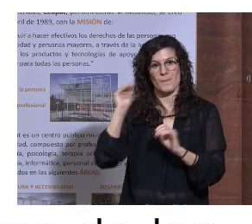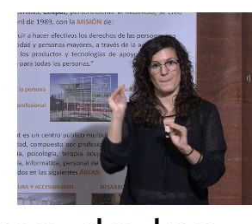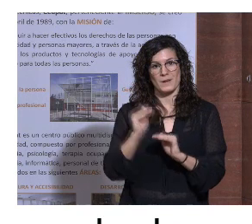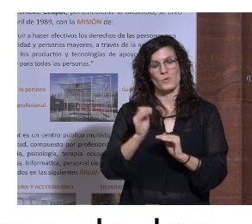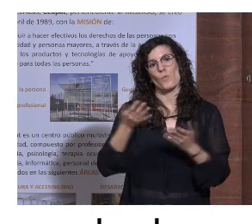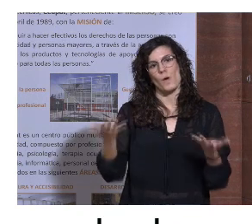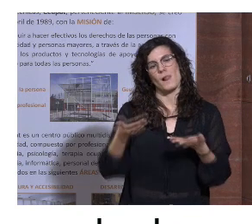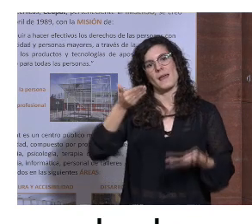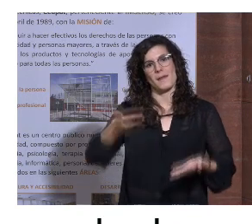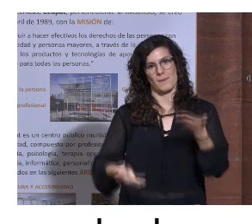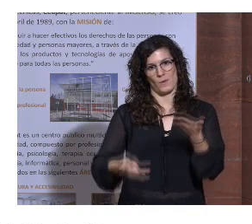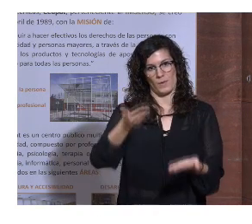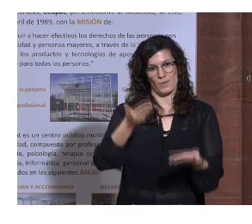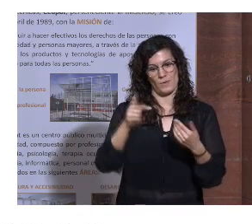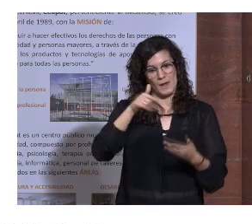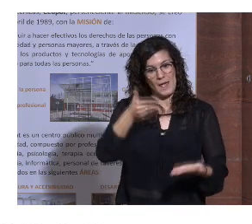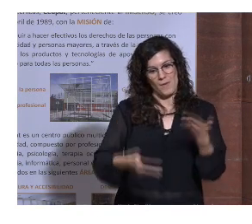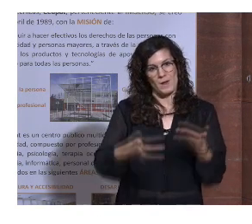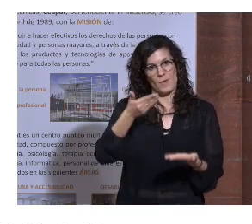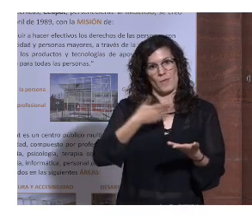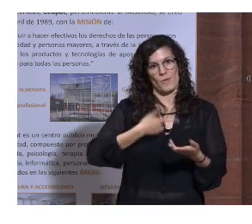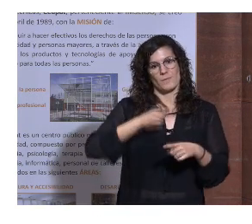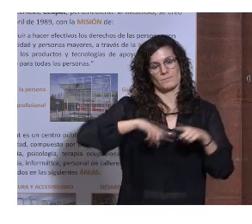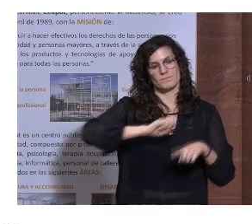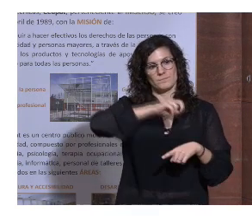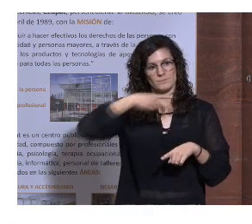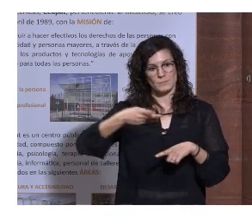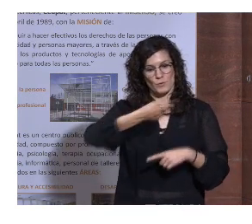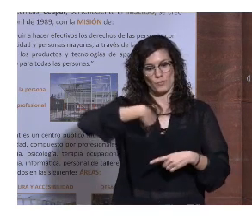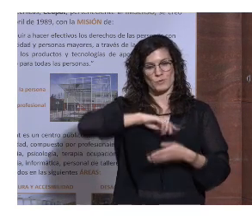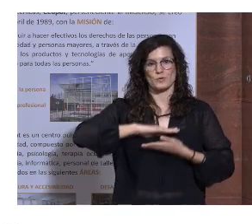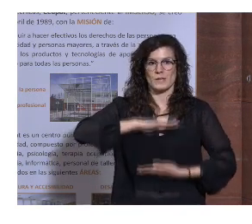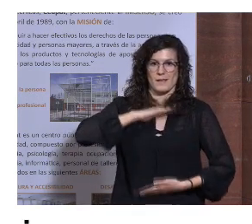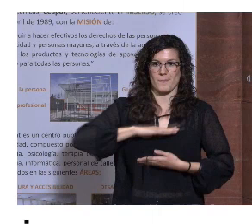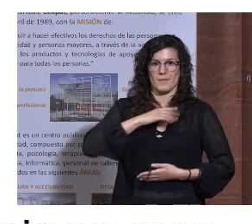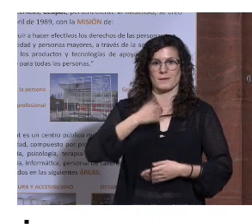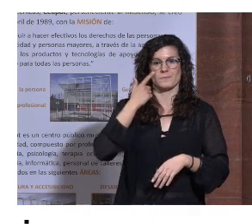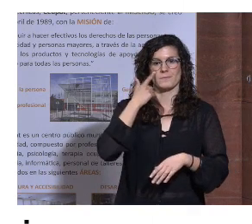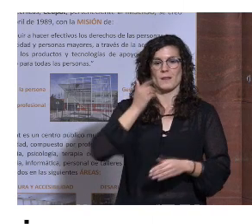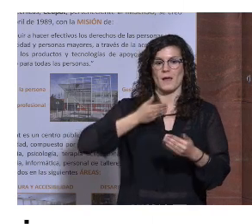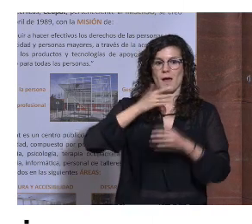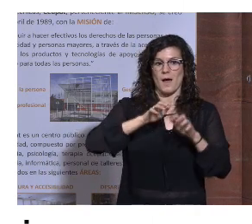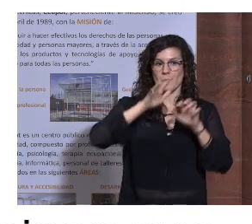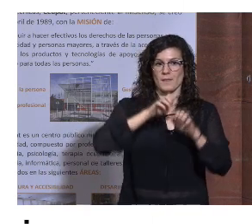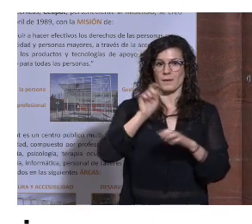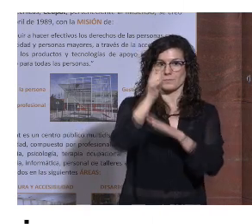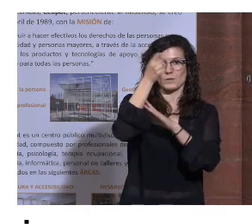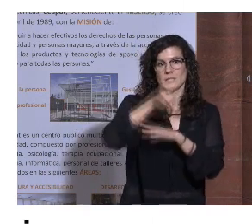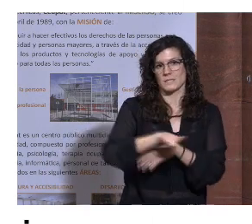evaluación. La evaluación es lo que va a determinar que seamos capaces muchas veces de ver si se ha logrado el aprendizaje o no.